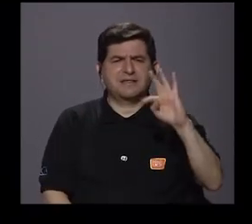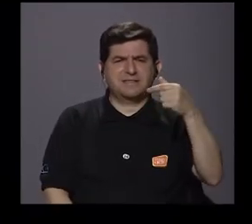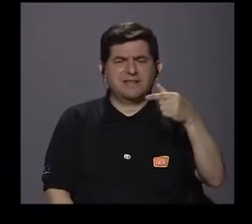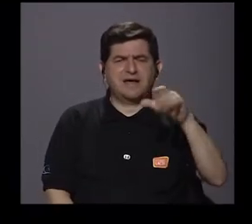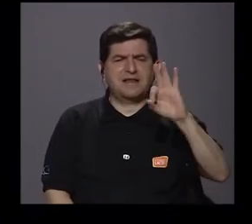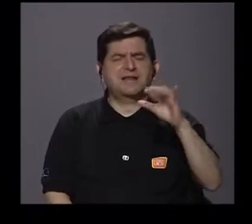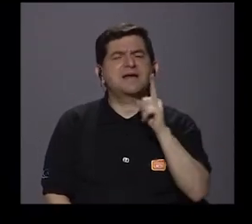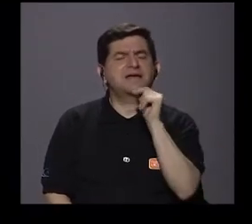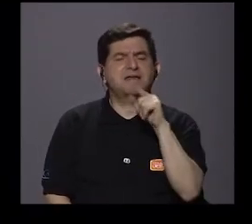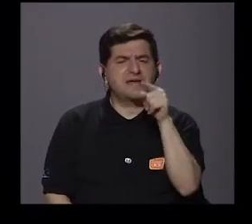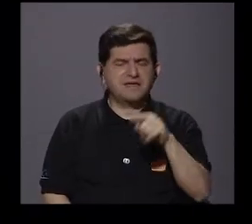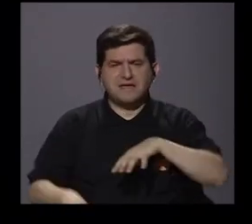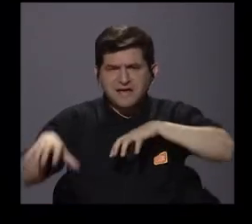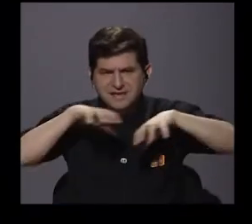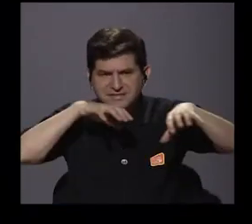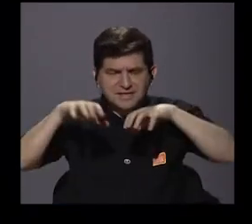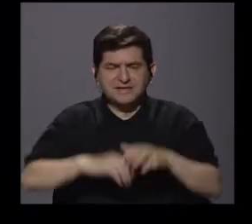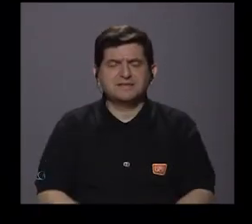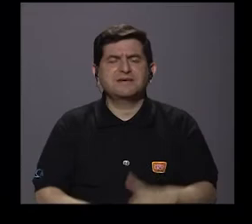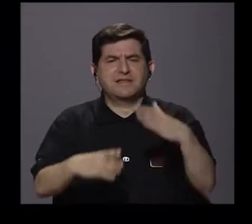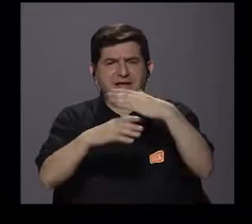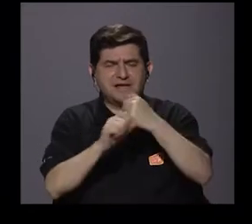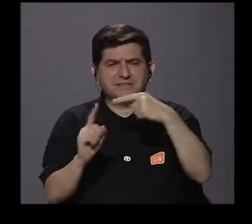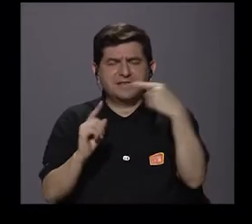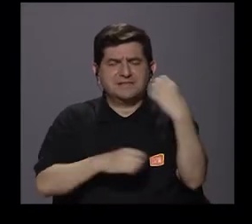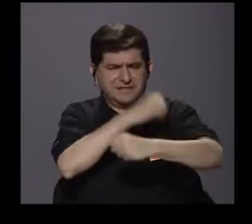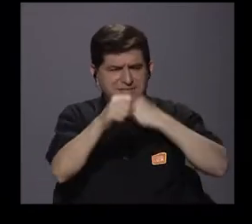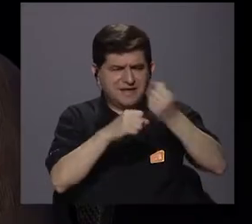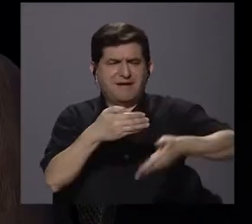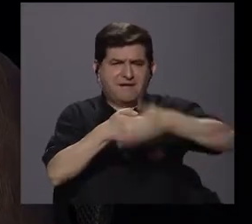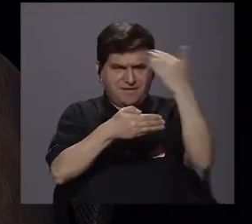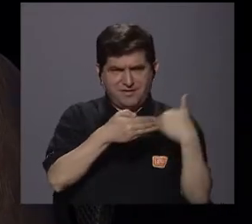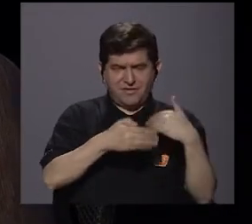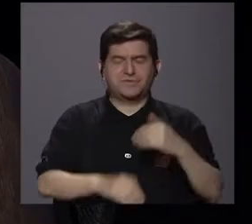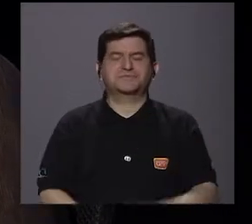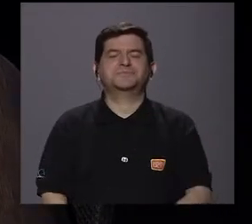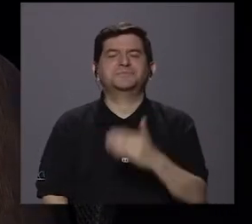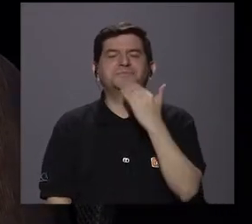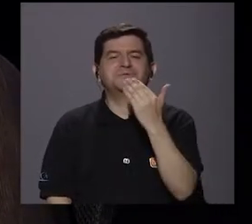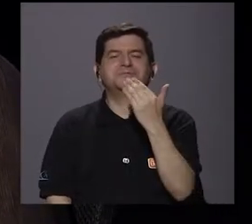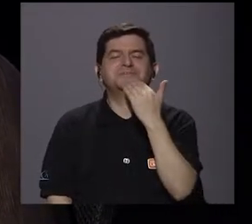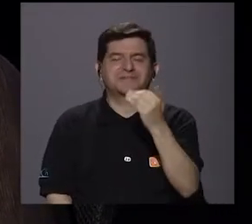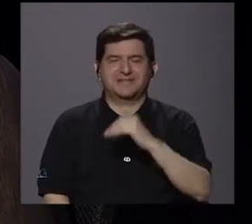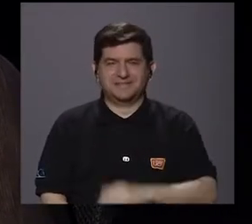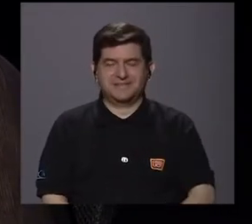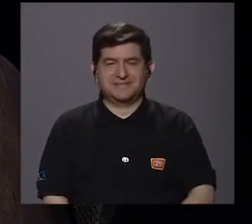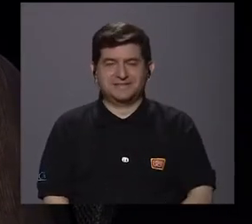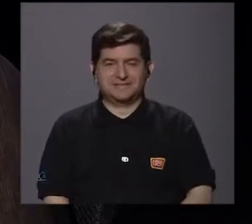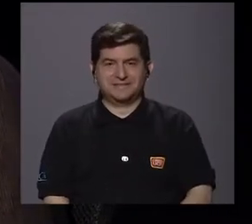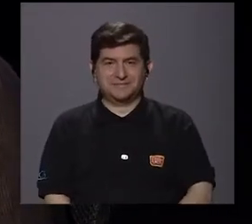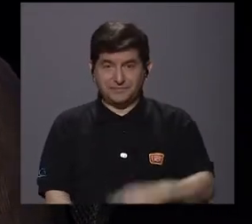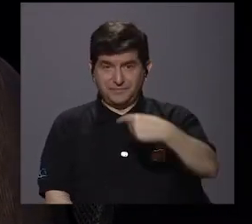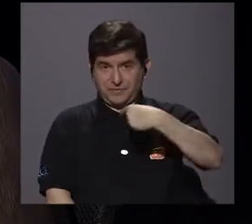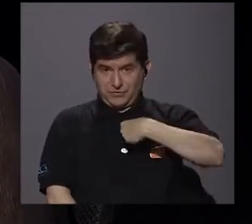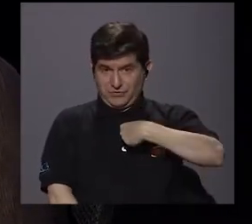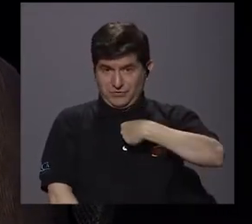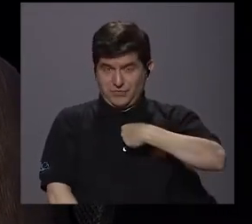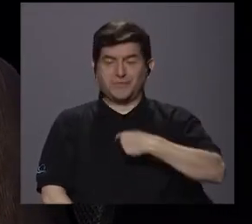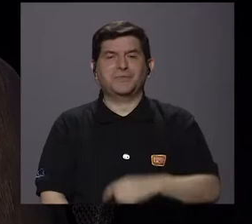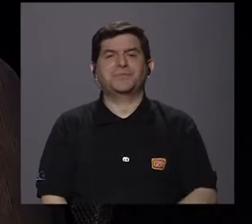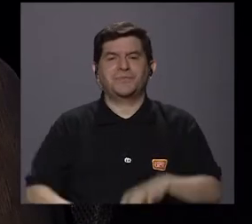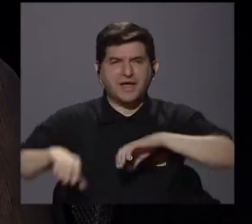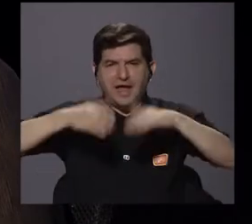un poquito toda esa actividad que viene realizando desde hace muchos años? Muchísimas gracias. Tatiana Gamboa es